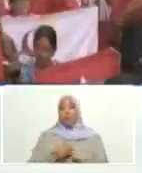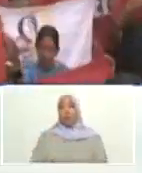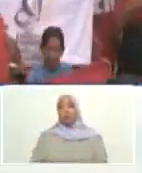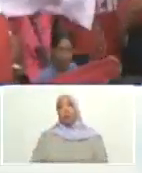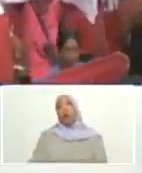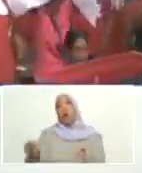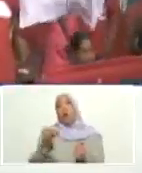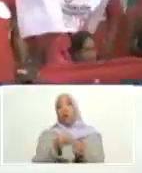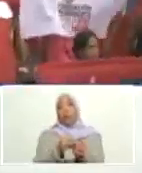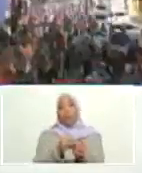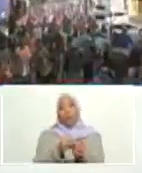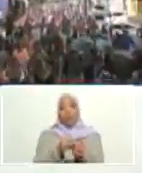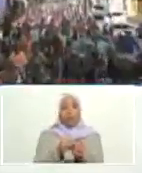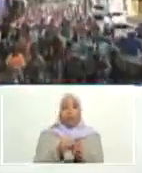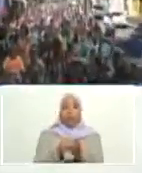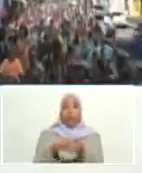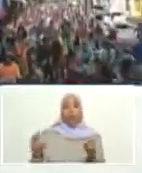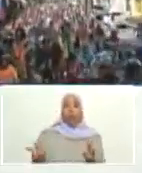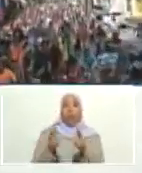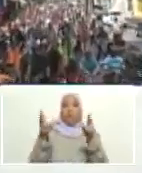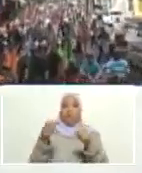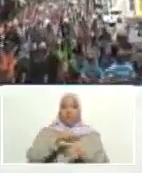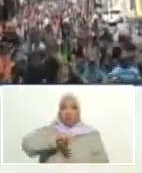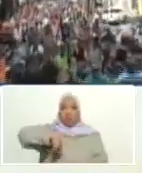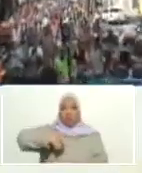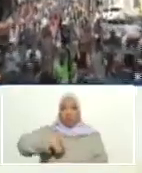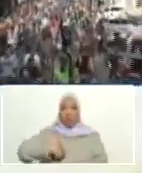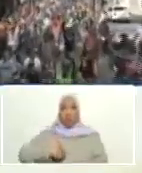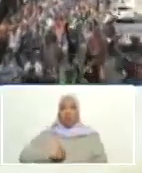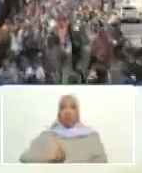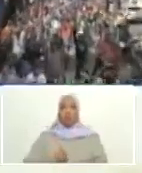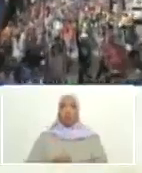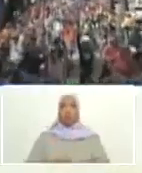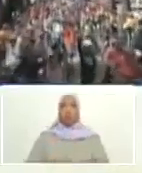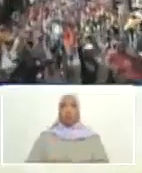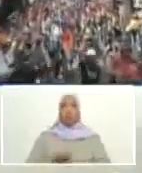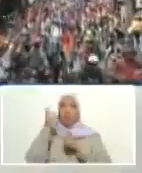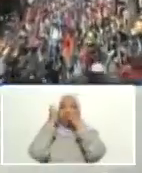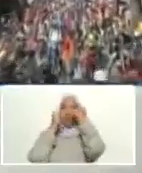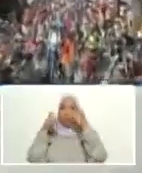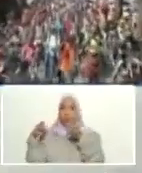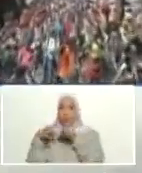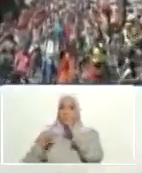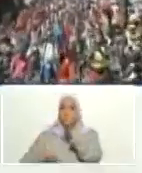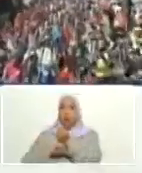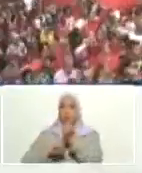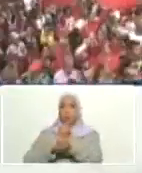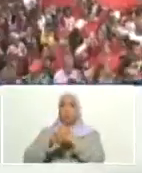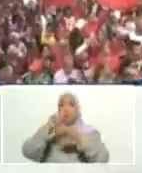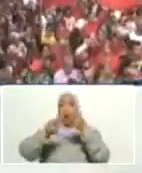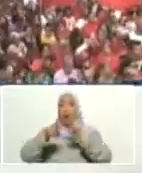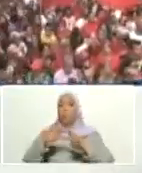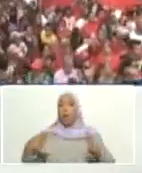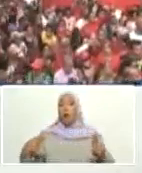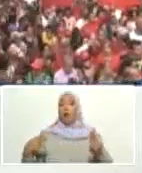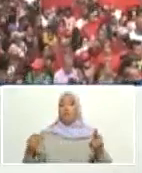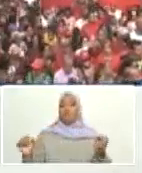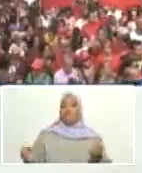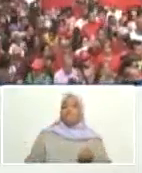Una vez más la victoria nos pertenece, la victoria de la paz, de la